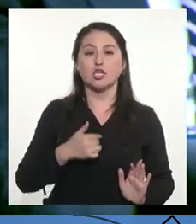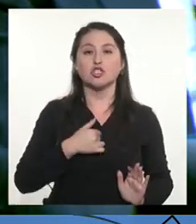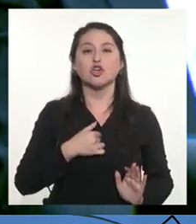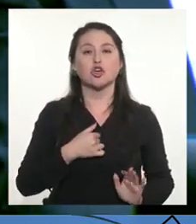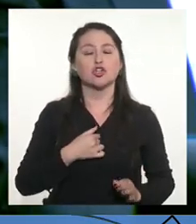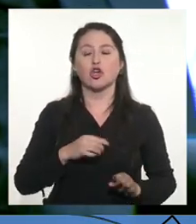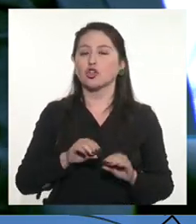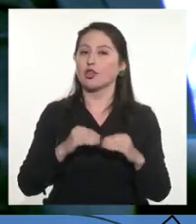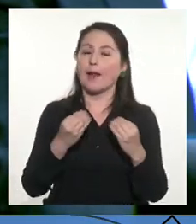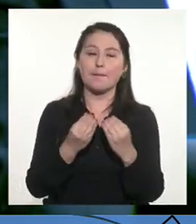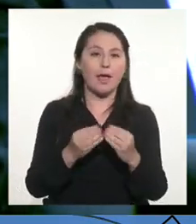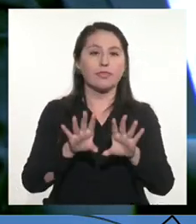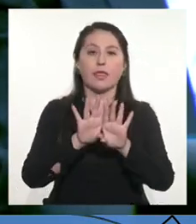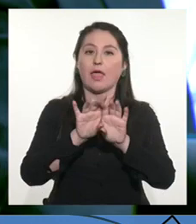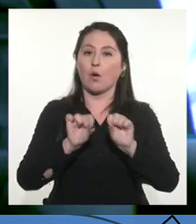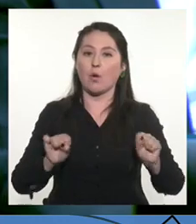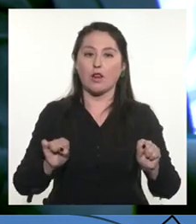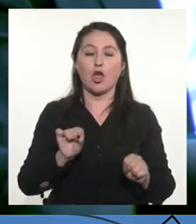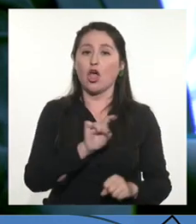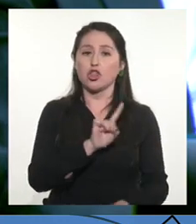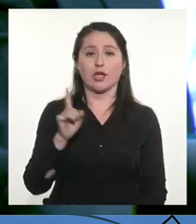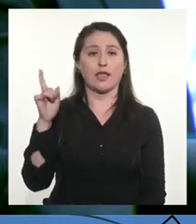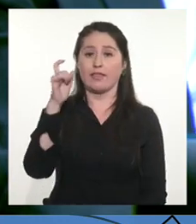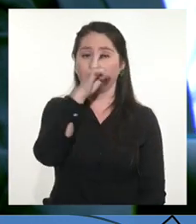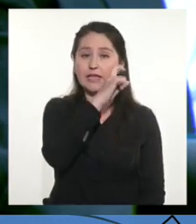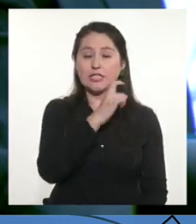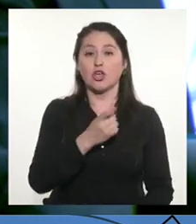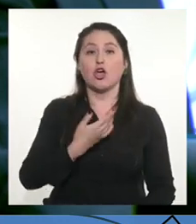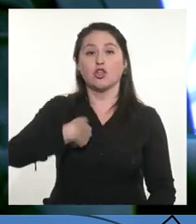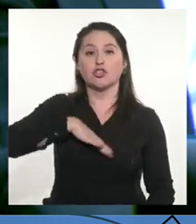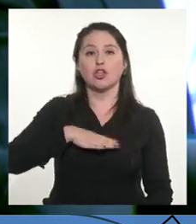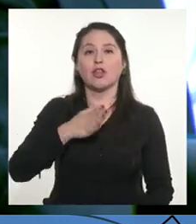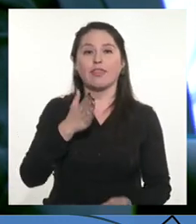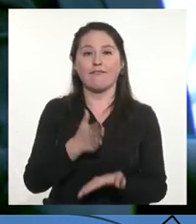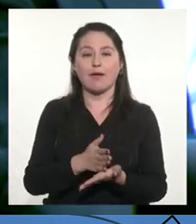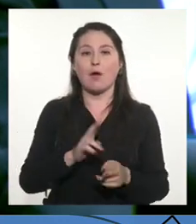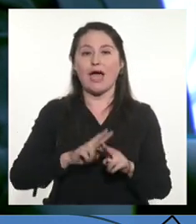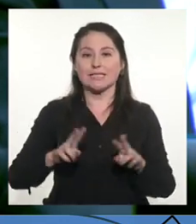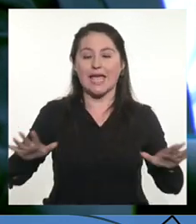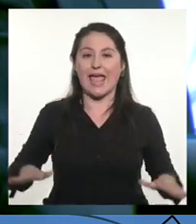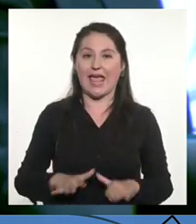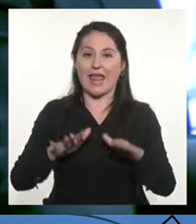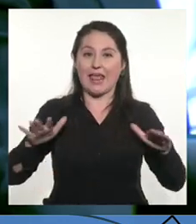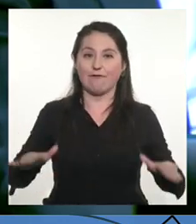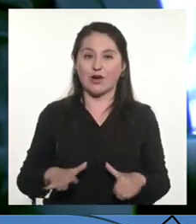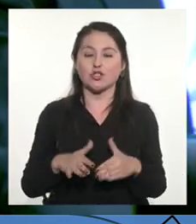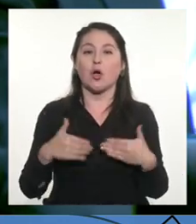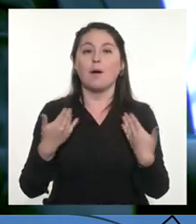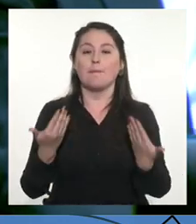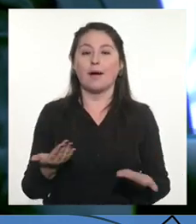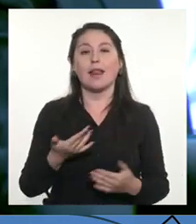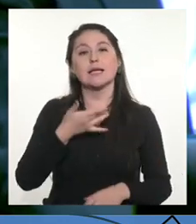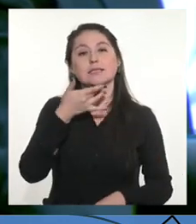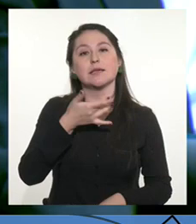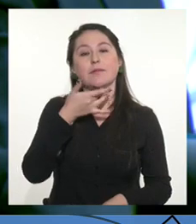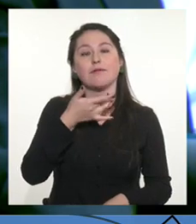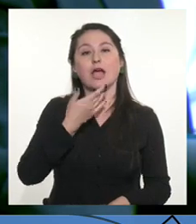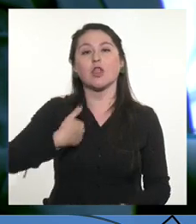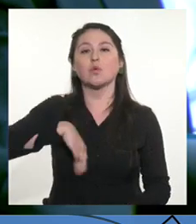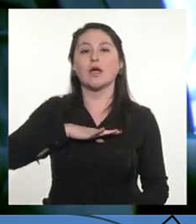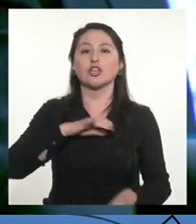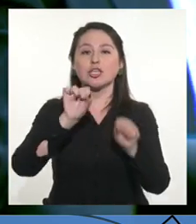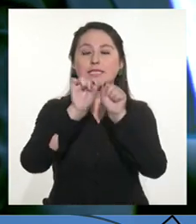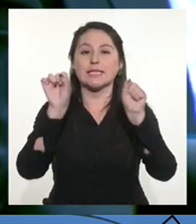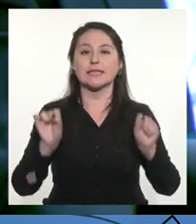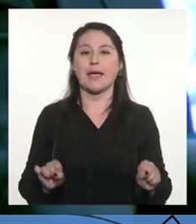de acuerdo que no porque sea difícil no debemos dejar de hacer el esfuerzo para simplificar nuestro sistema legal